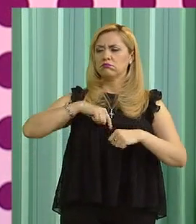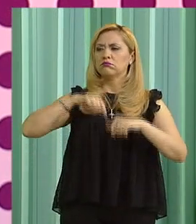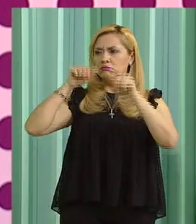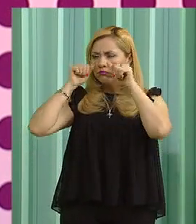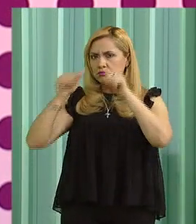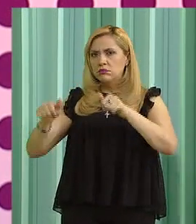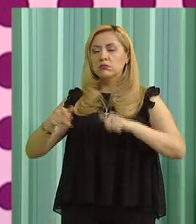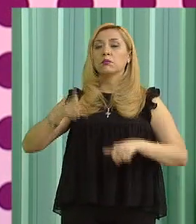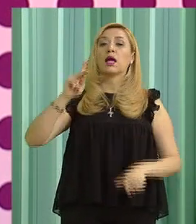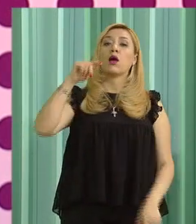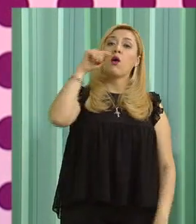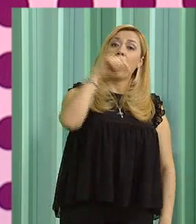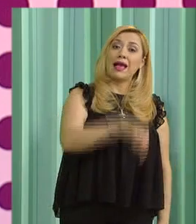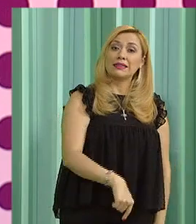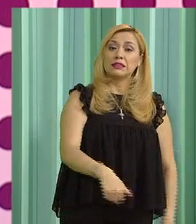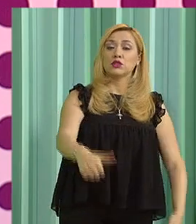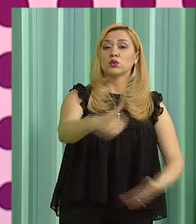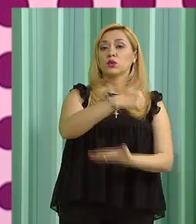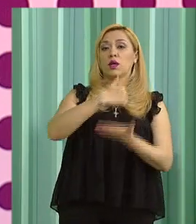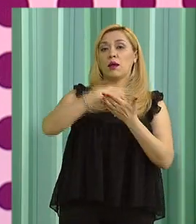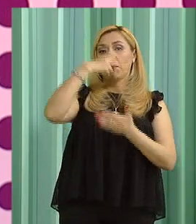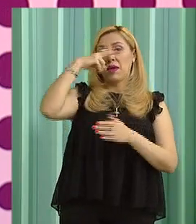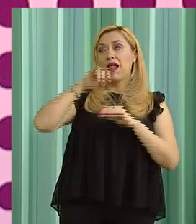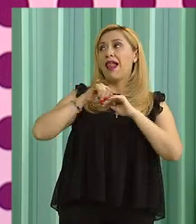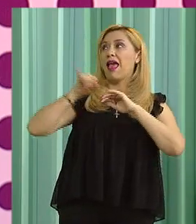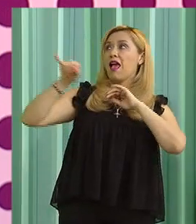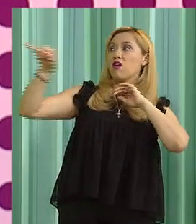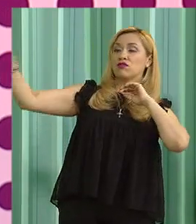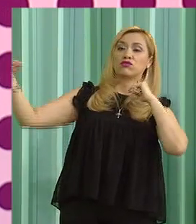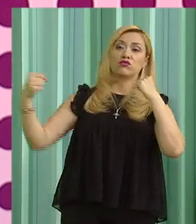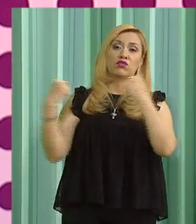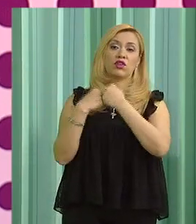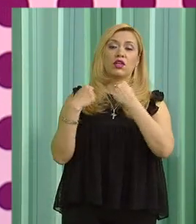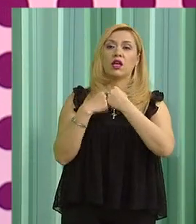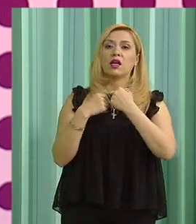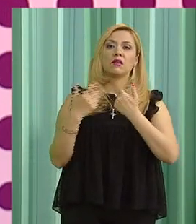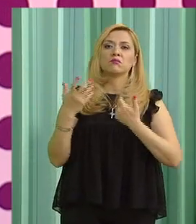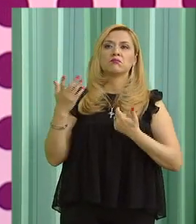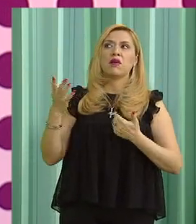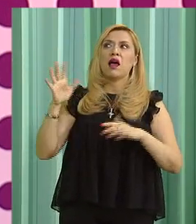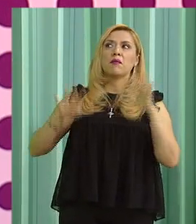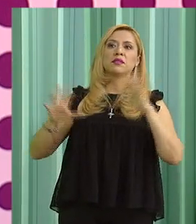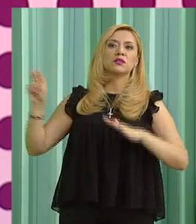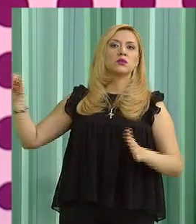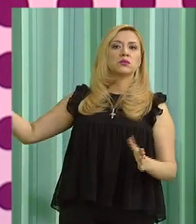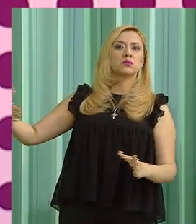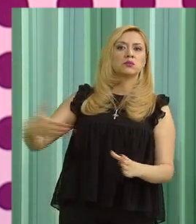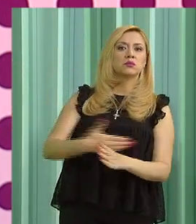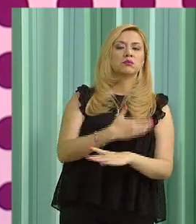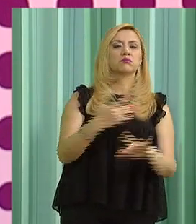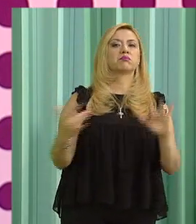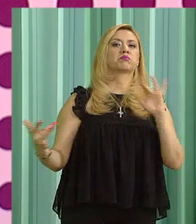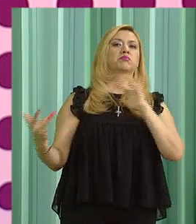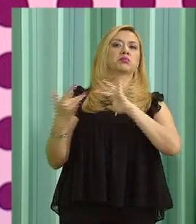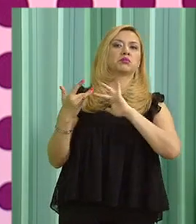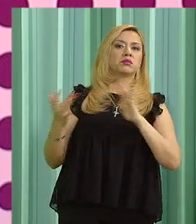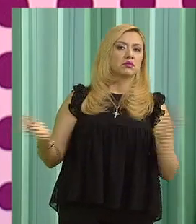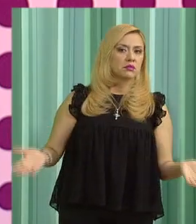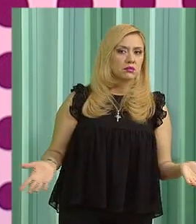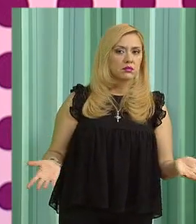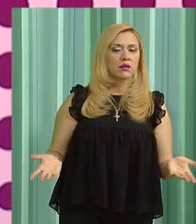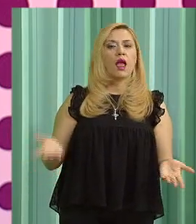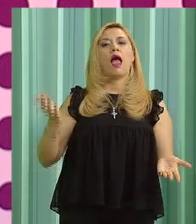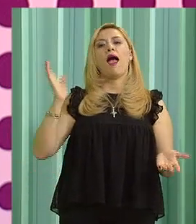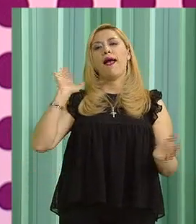aquí en la Ciudad de México, como está lejos de la frontera, no siempre ya alcanzan a llegar las personas y tener un primer contacto con nosotros. sí.